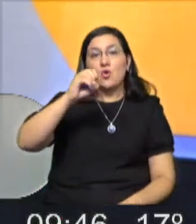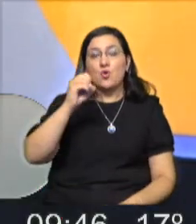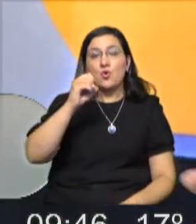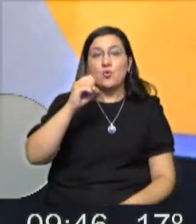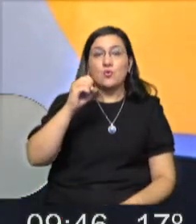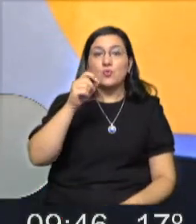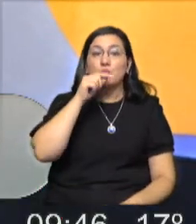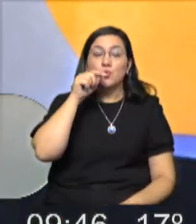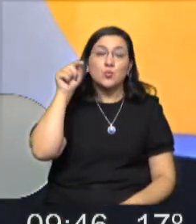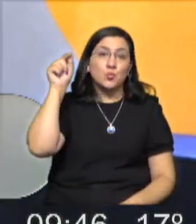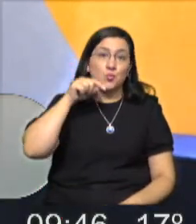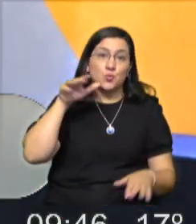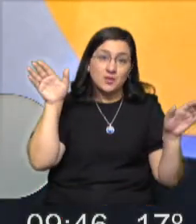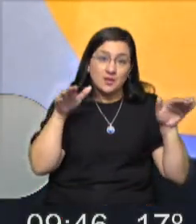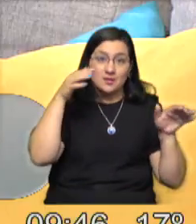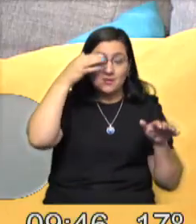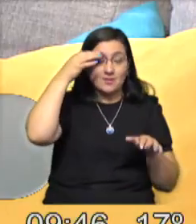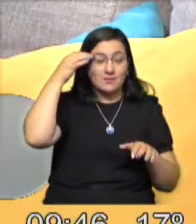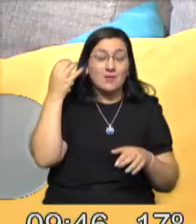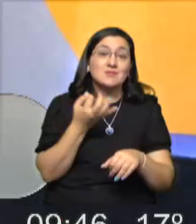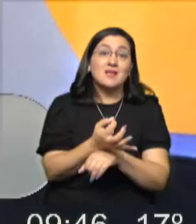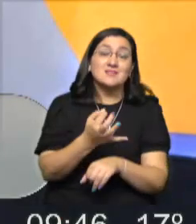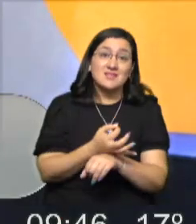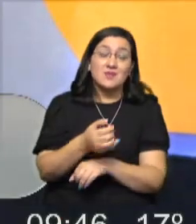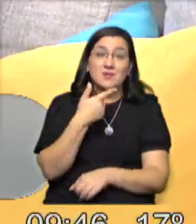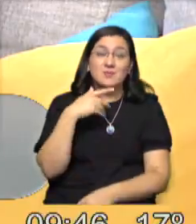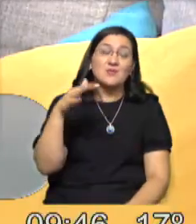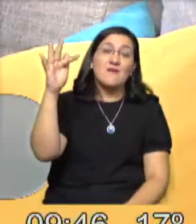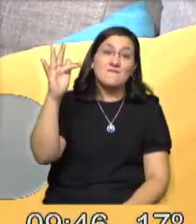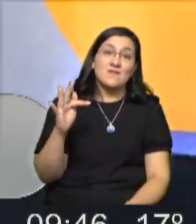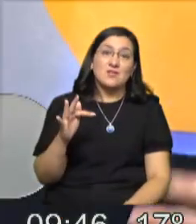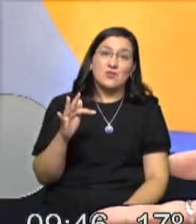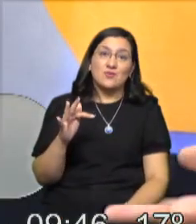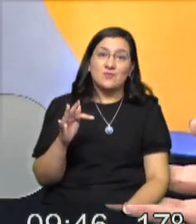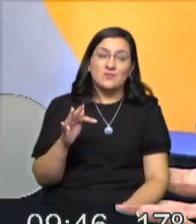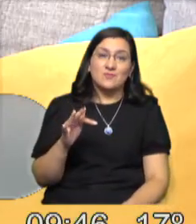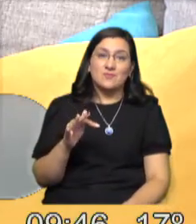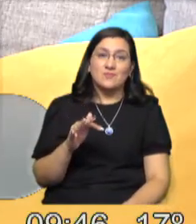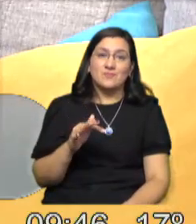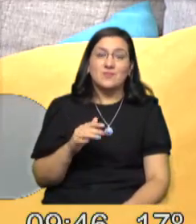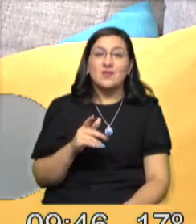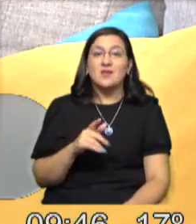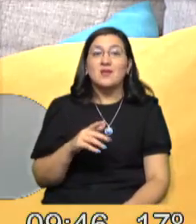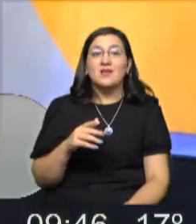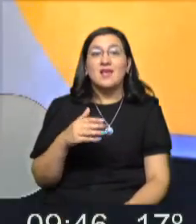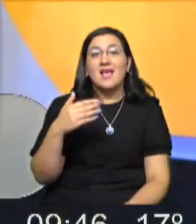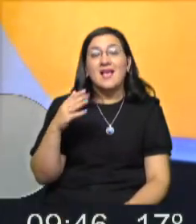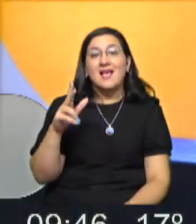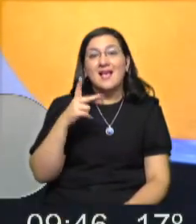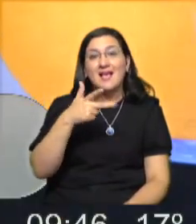gente cómo es una primer clase de inglés con, si fuera Fito Gali, por ejemplo. Con Fito, bueno, con Fito lo podemos enseñar a saludarnos. Hello, Fito.